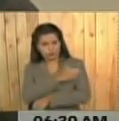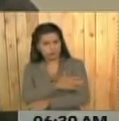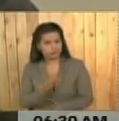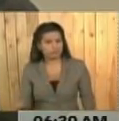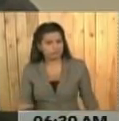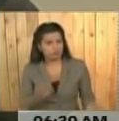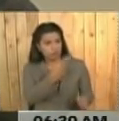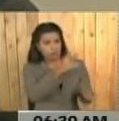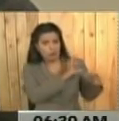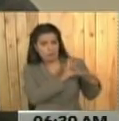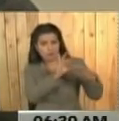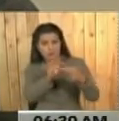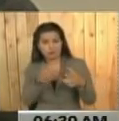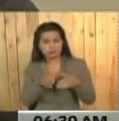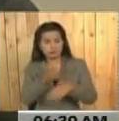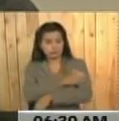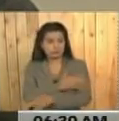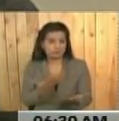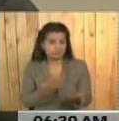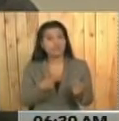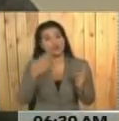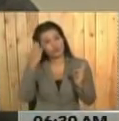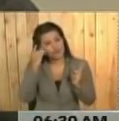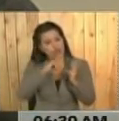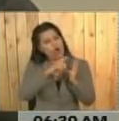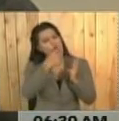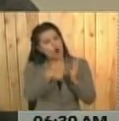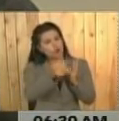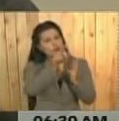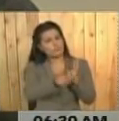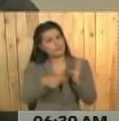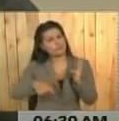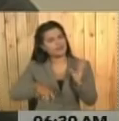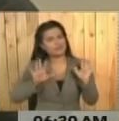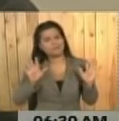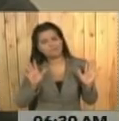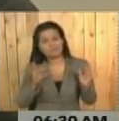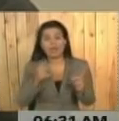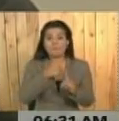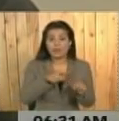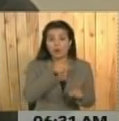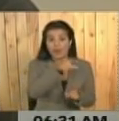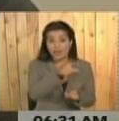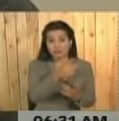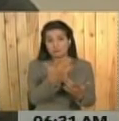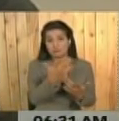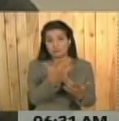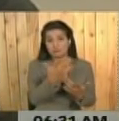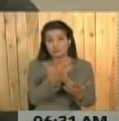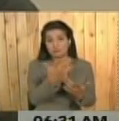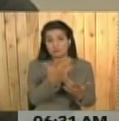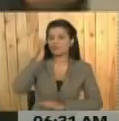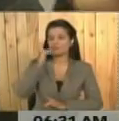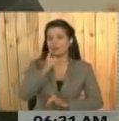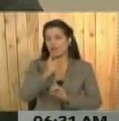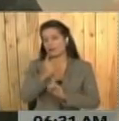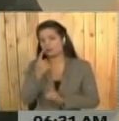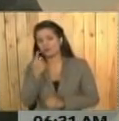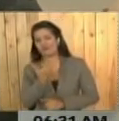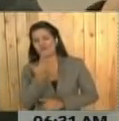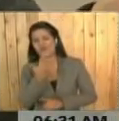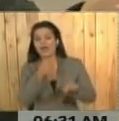otros de otros gobernantes que que en verdad no no tienen una una relación franca mucho que ver con las